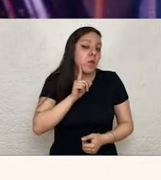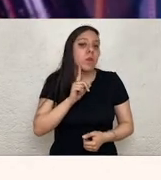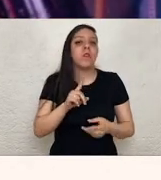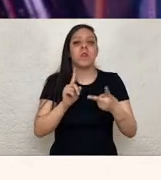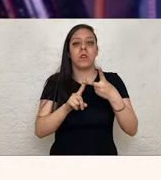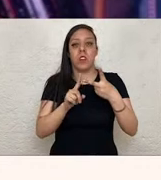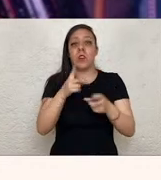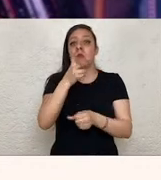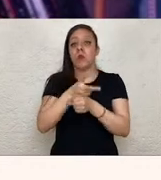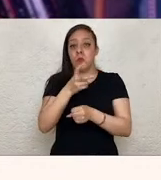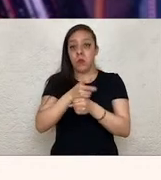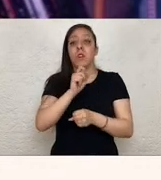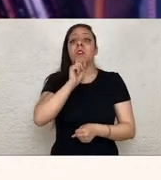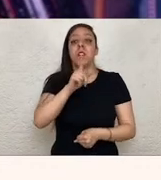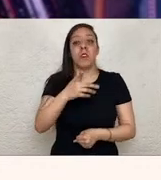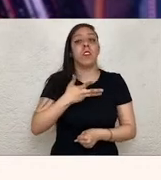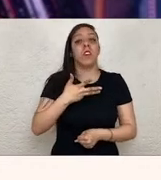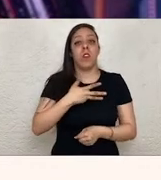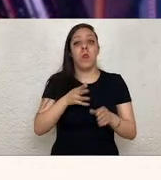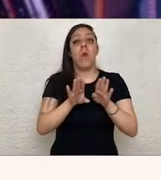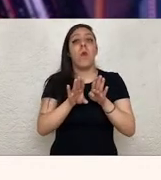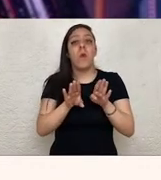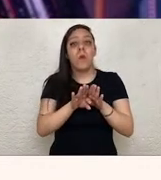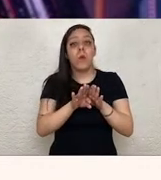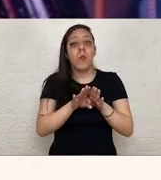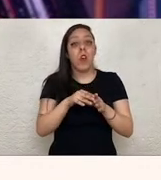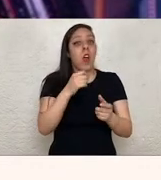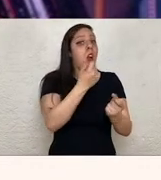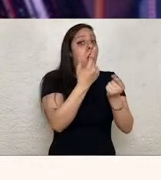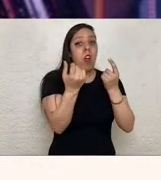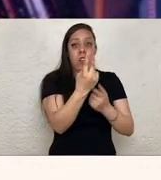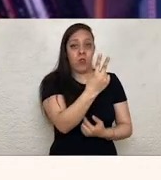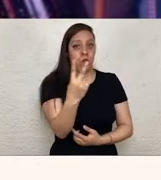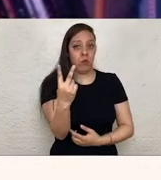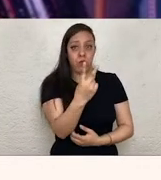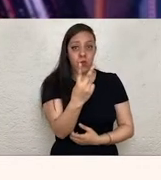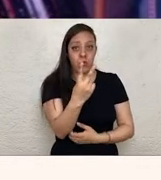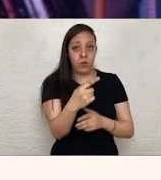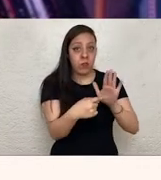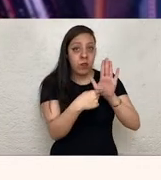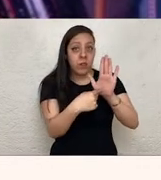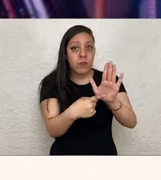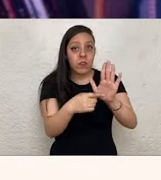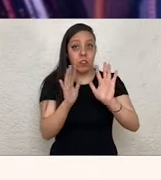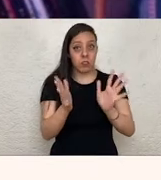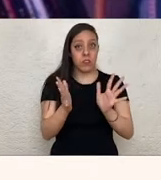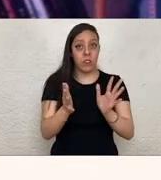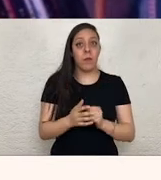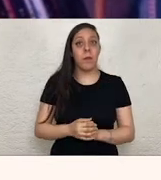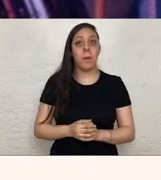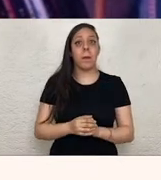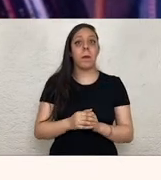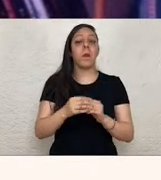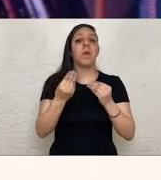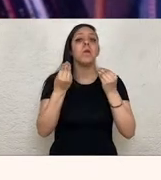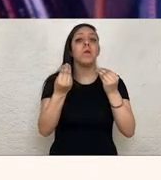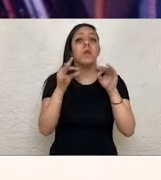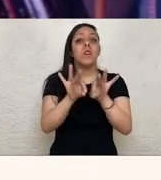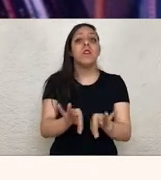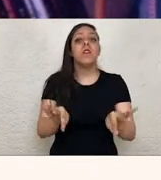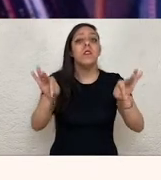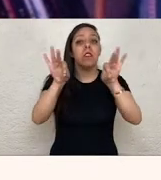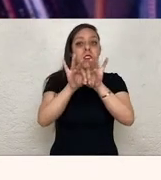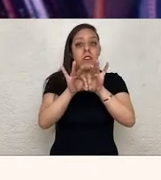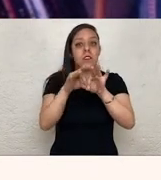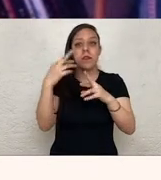hecho. Y la tercera, que también tiene que ver con lo que ambas han mencionado, me parece importante hacer también